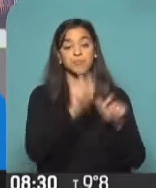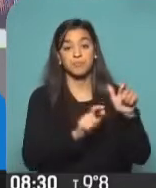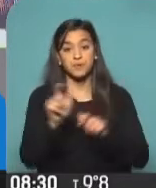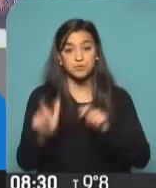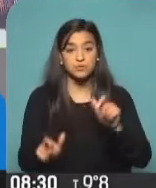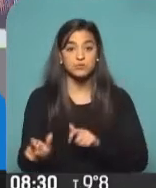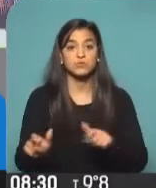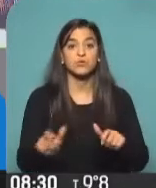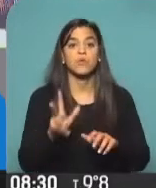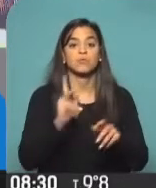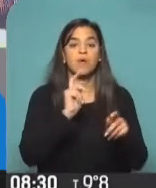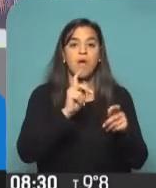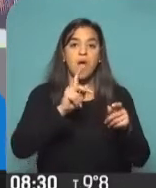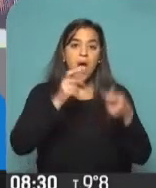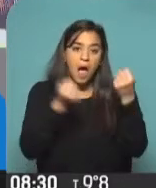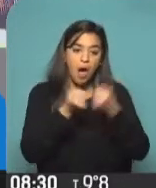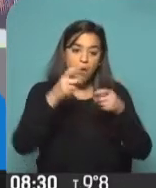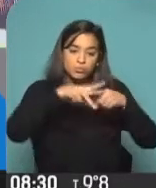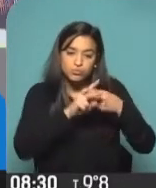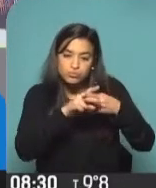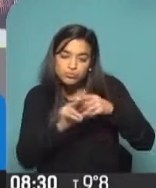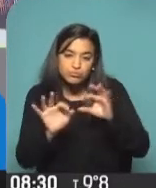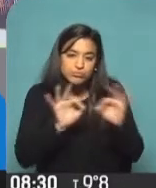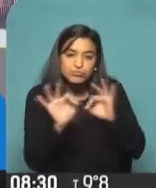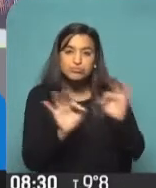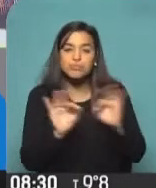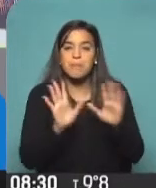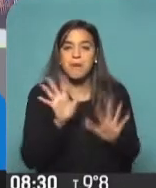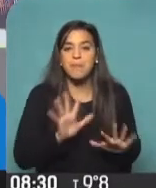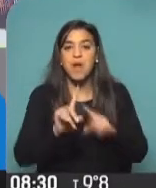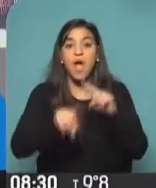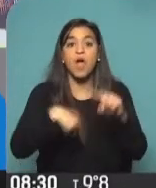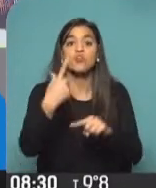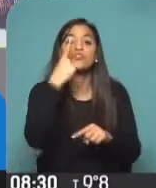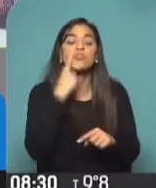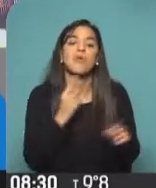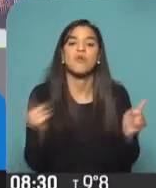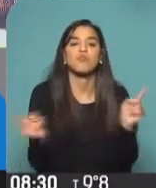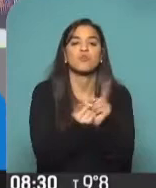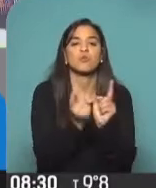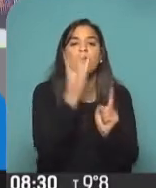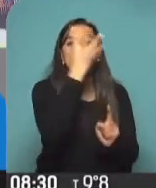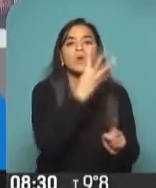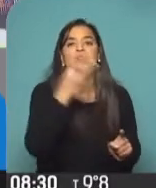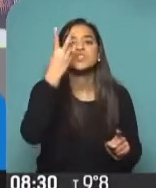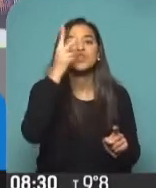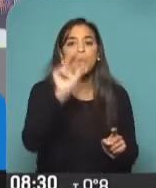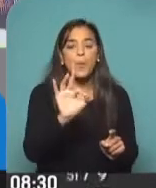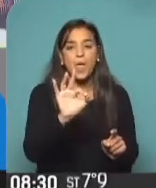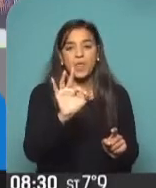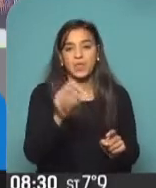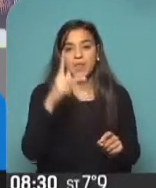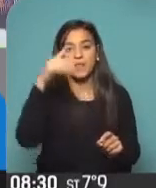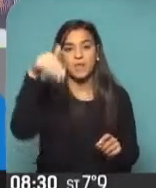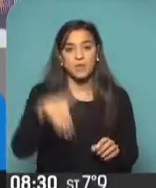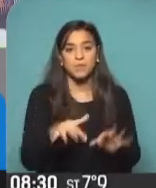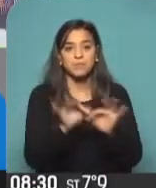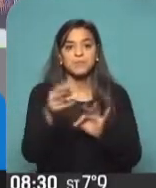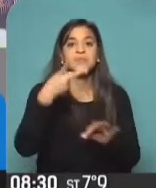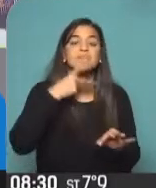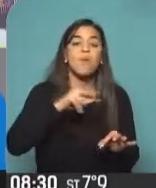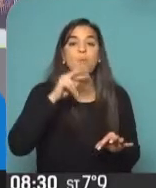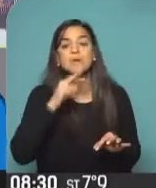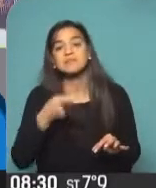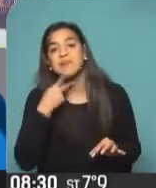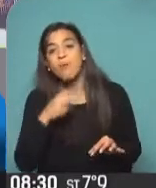para reparar los autos y prepararse y al día siguiente tenemos una etapa corta de 420 kilómetros que les llamamos san juan san juan